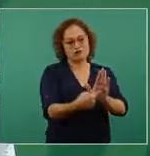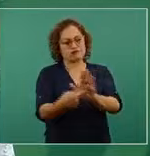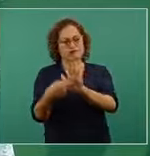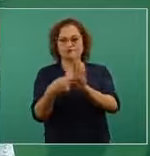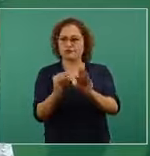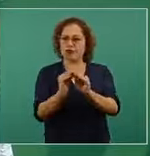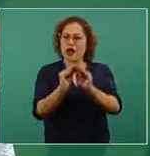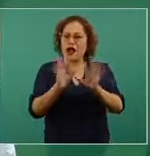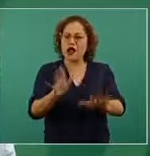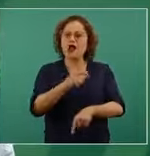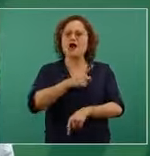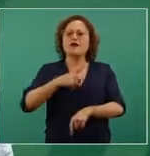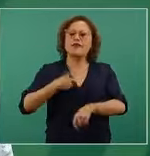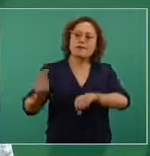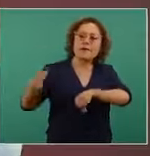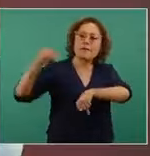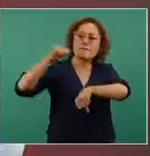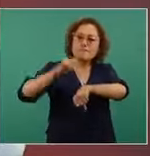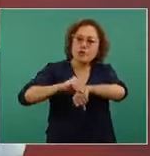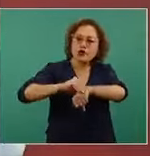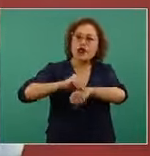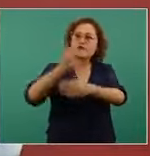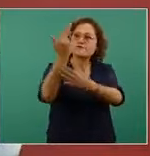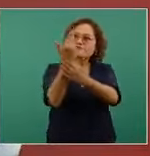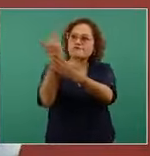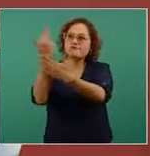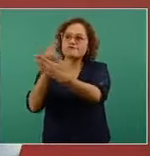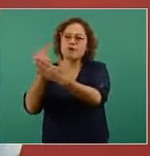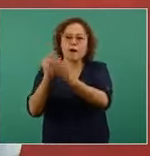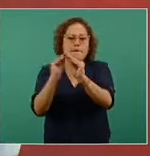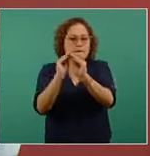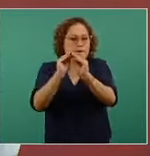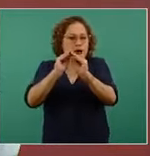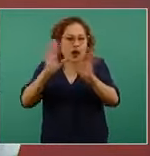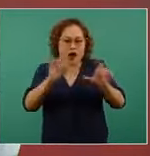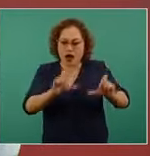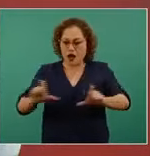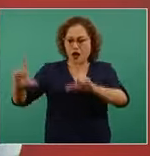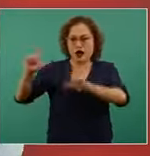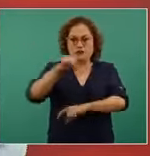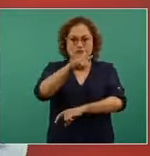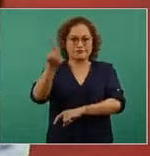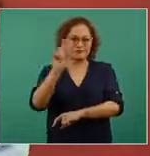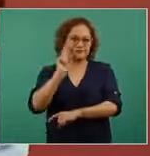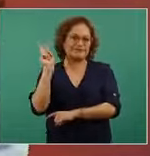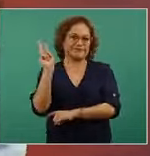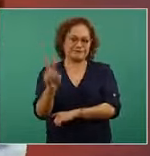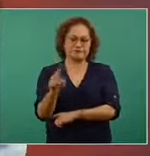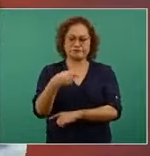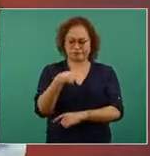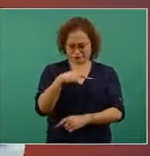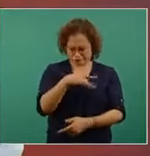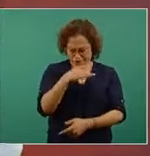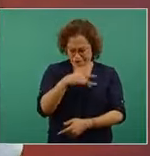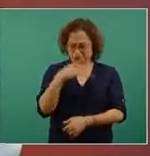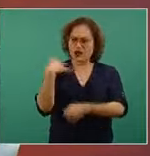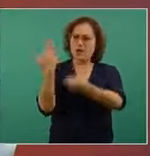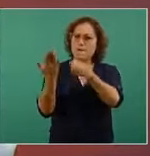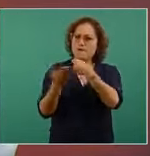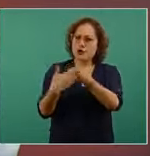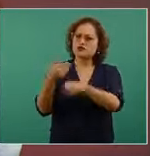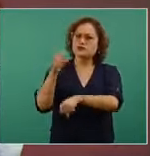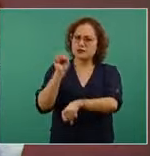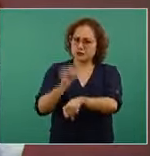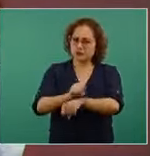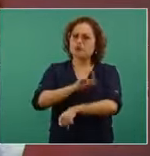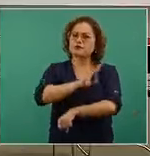en un esquema muy visual y este yo creo que solo podríamos hacer algún uno de estos días de la semana para que